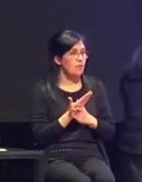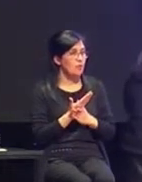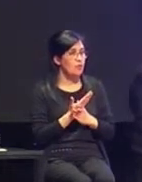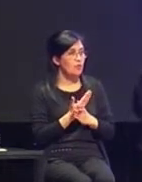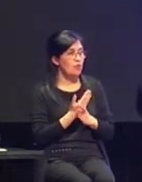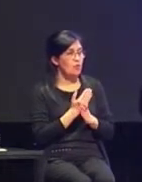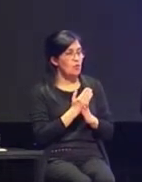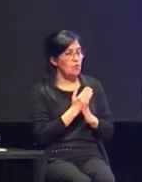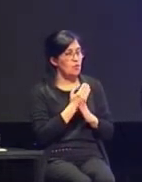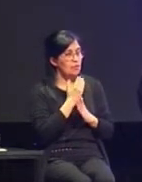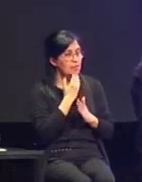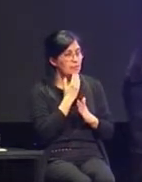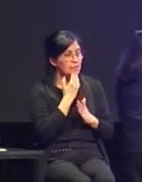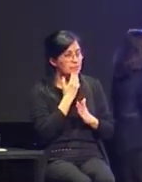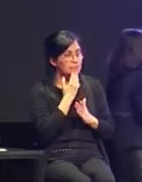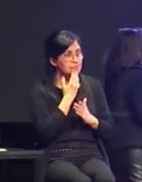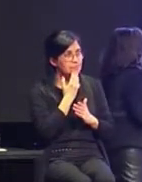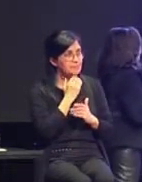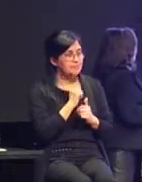la acreditación que viene ahora.